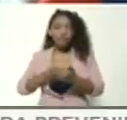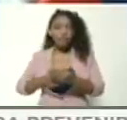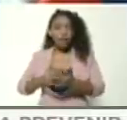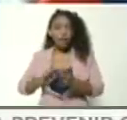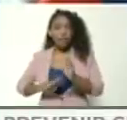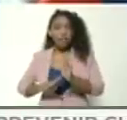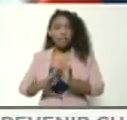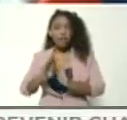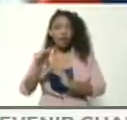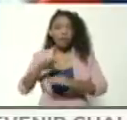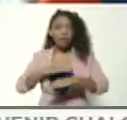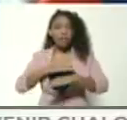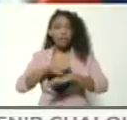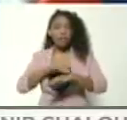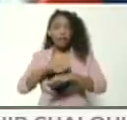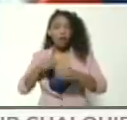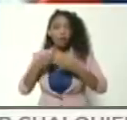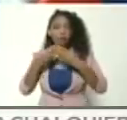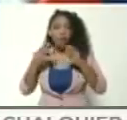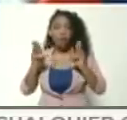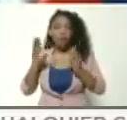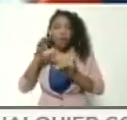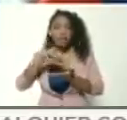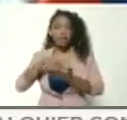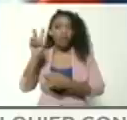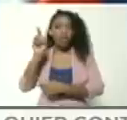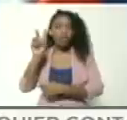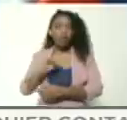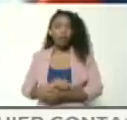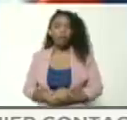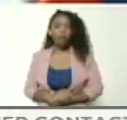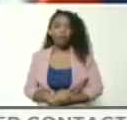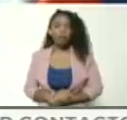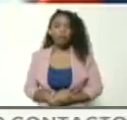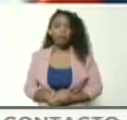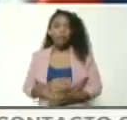desarrollado el Ministerio Público y el Estado venezolano. Muchas gracias.